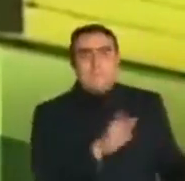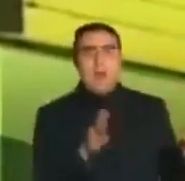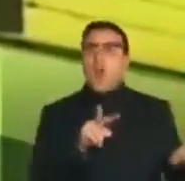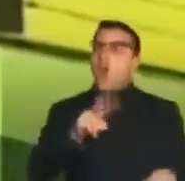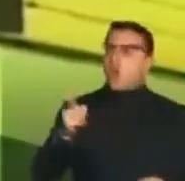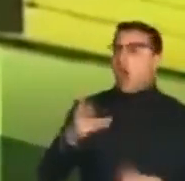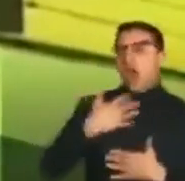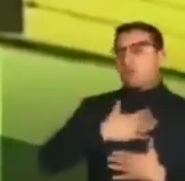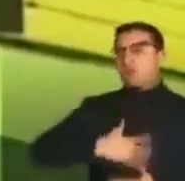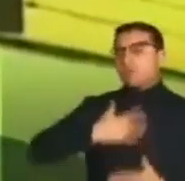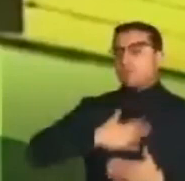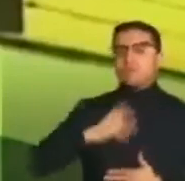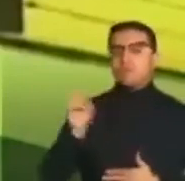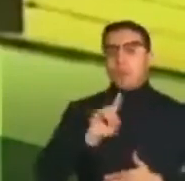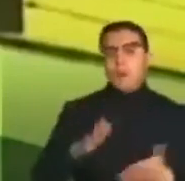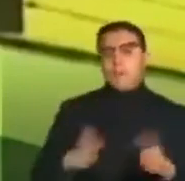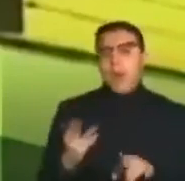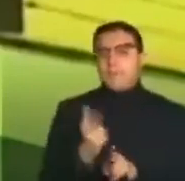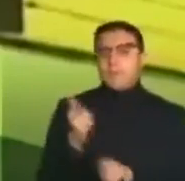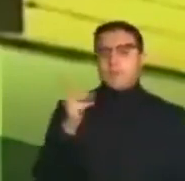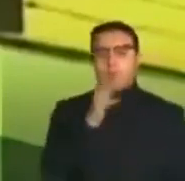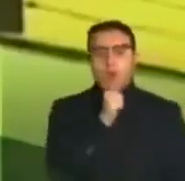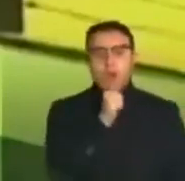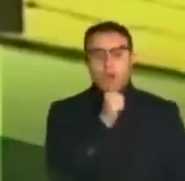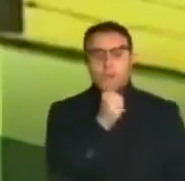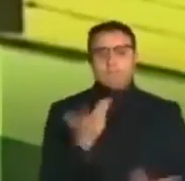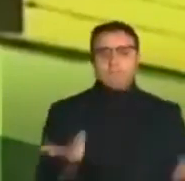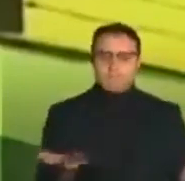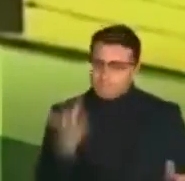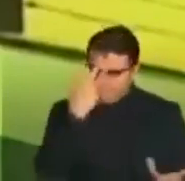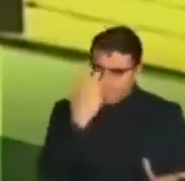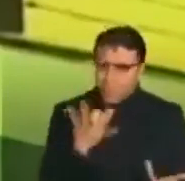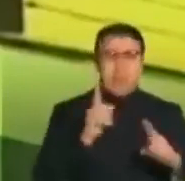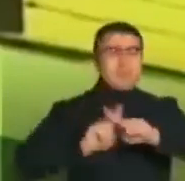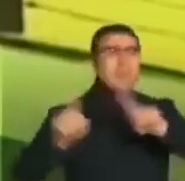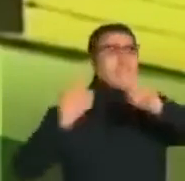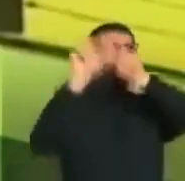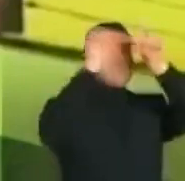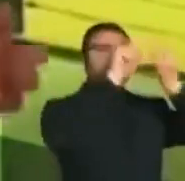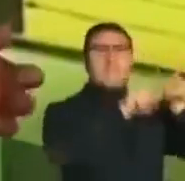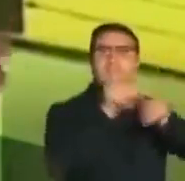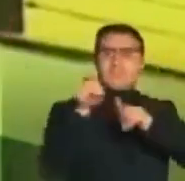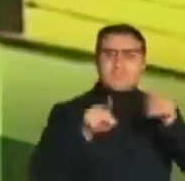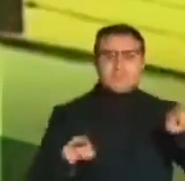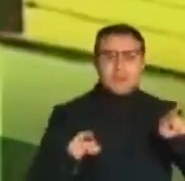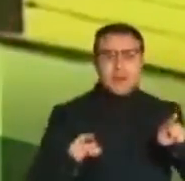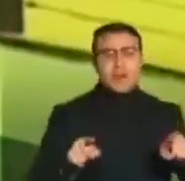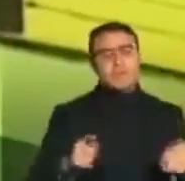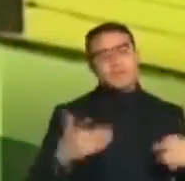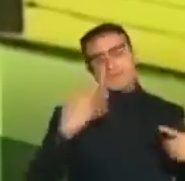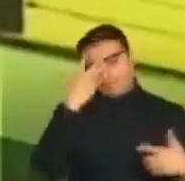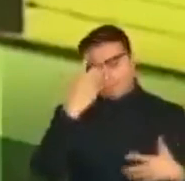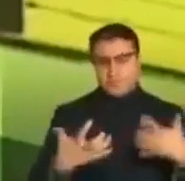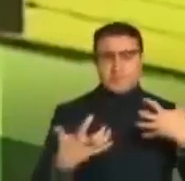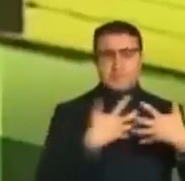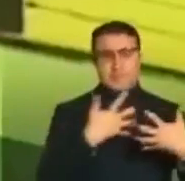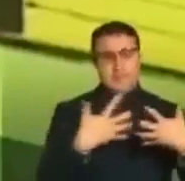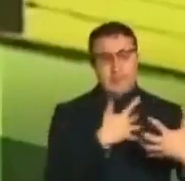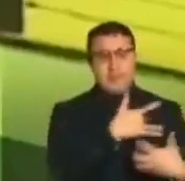ver precisamente con que tenemos un sistema de salud, la ley